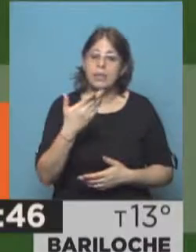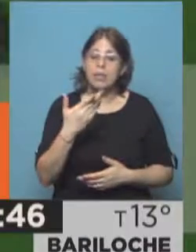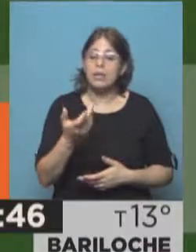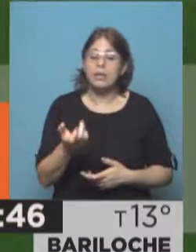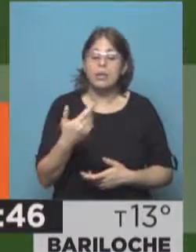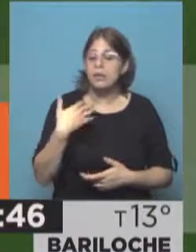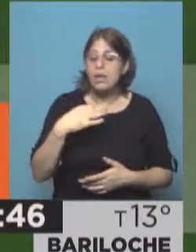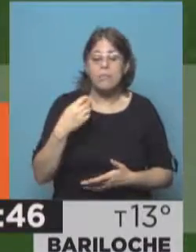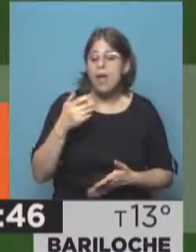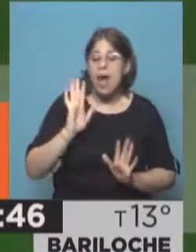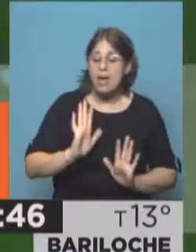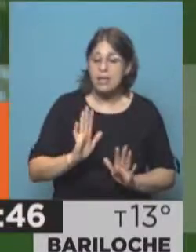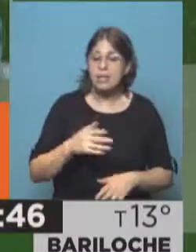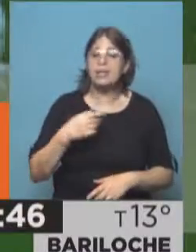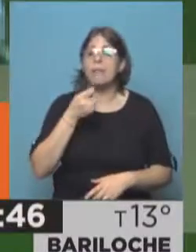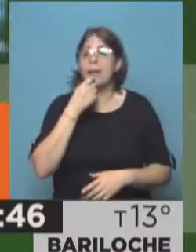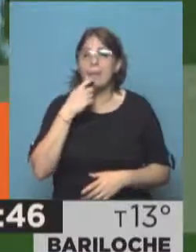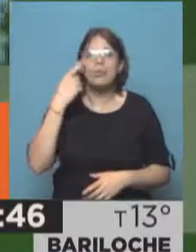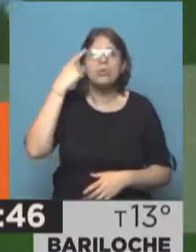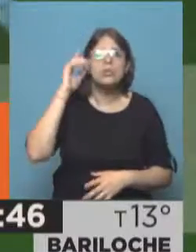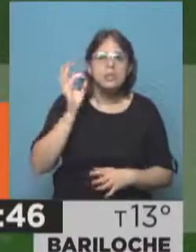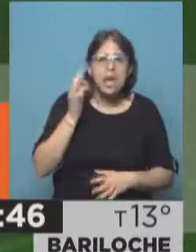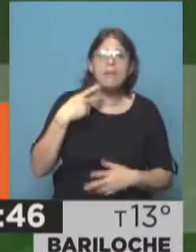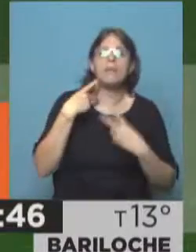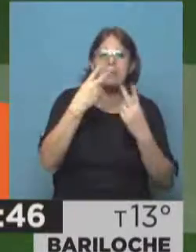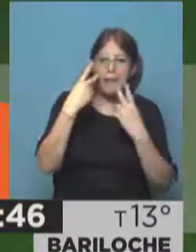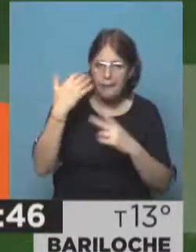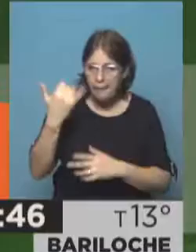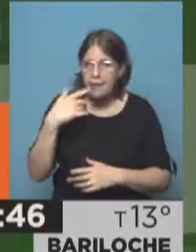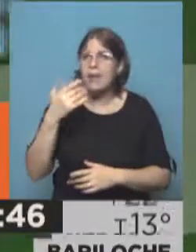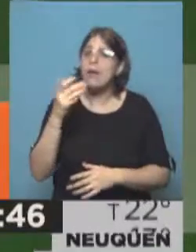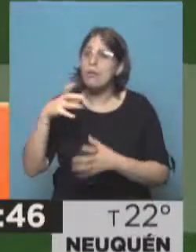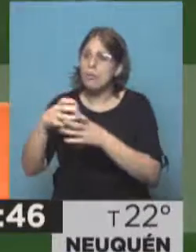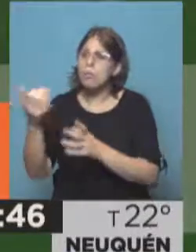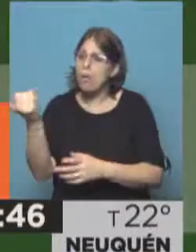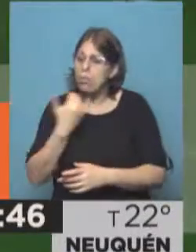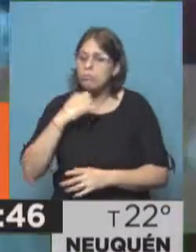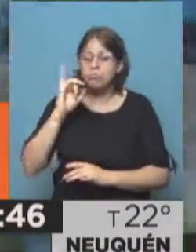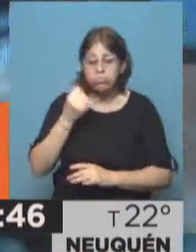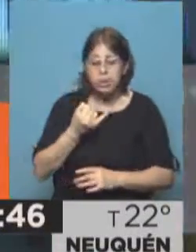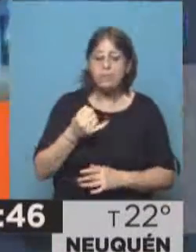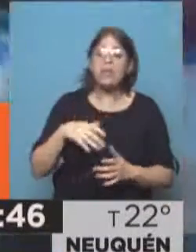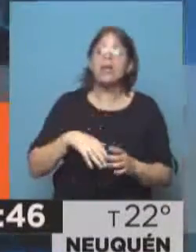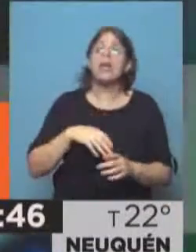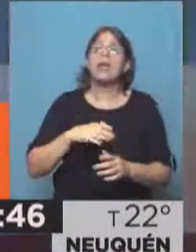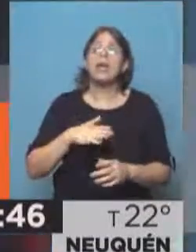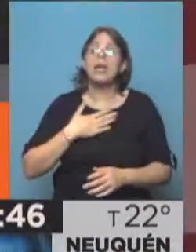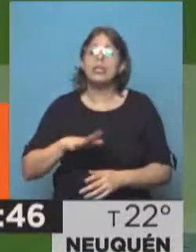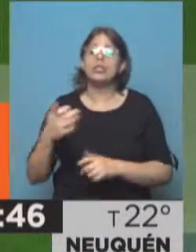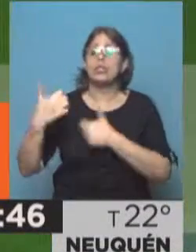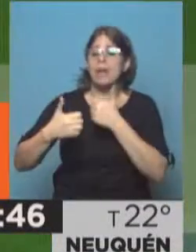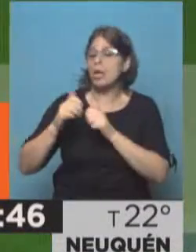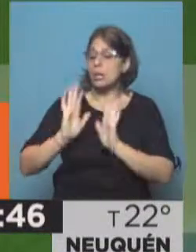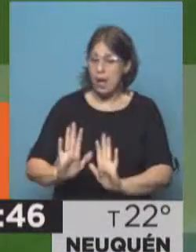correspondía, teniendo en cuenta los viajes y todo eso, y nos dijeron que sí. Nos dijeron que sí. Entonces salió el campeonato de esa